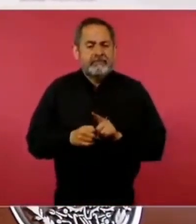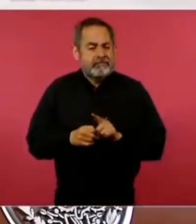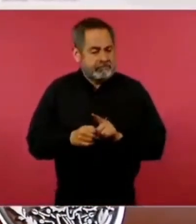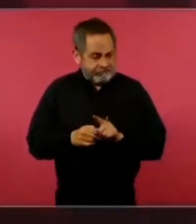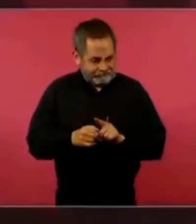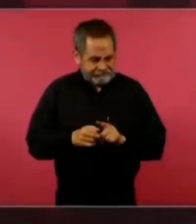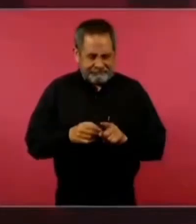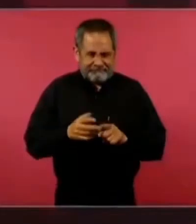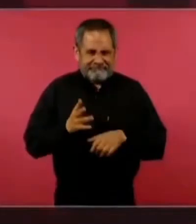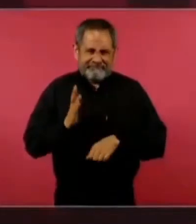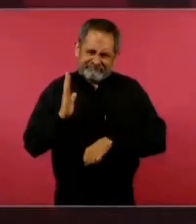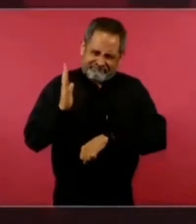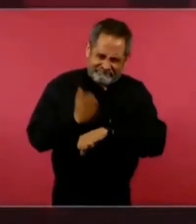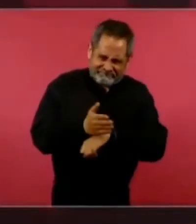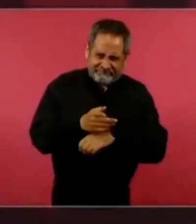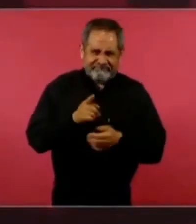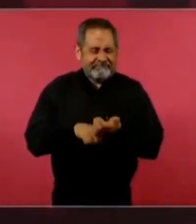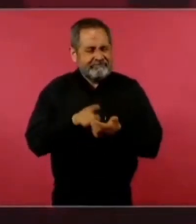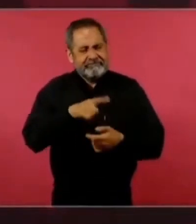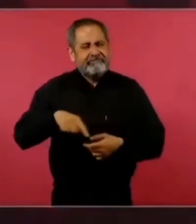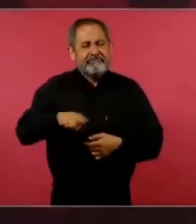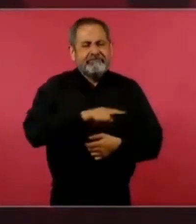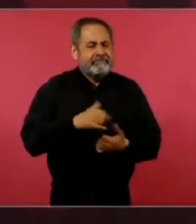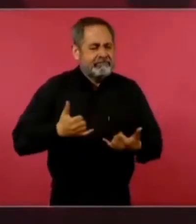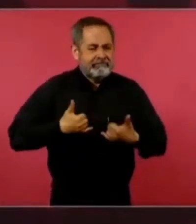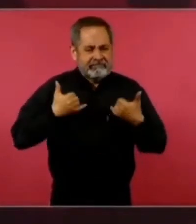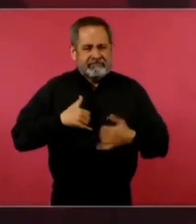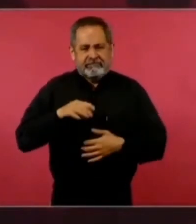escarmentar a los jóvenes